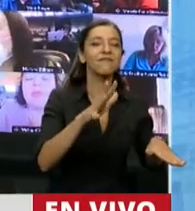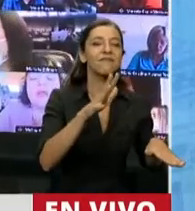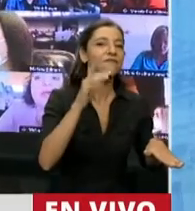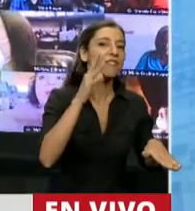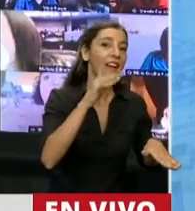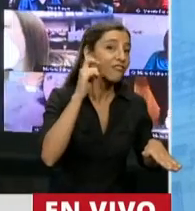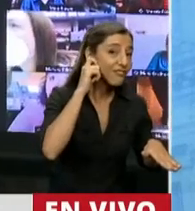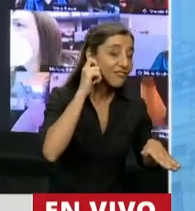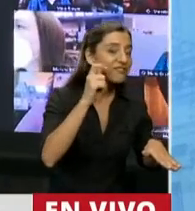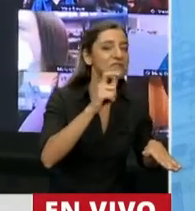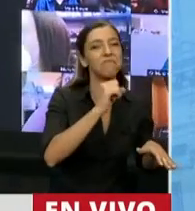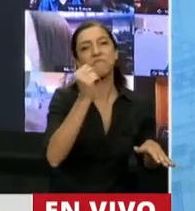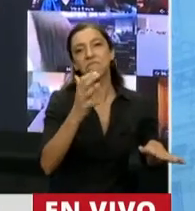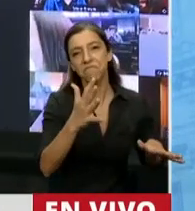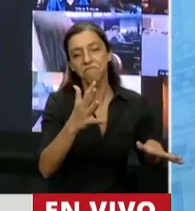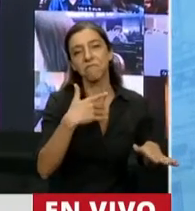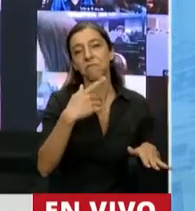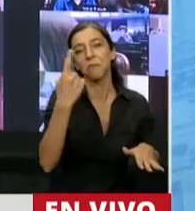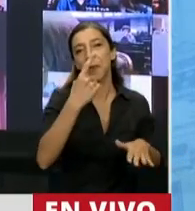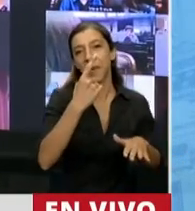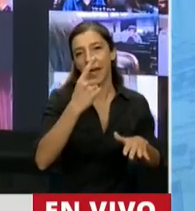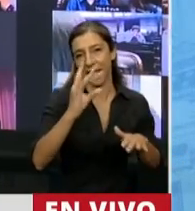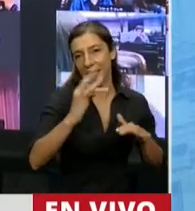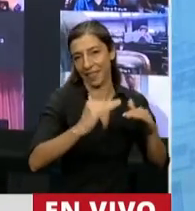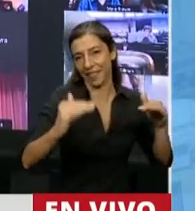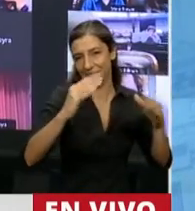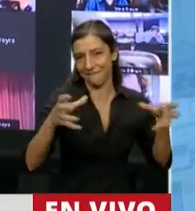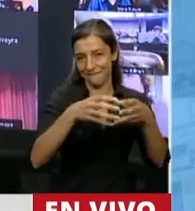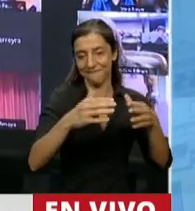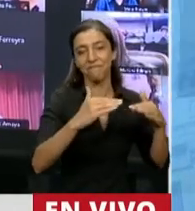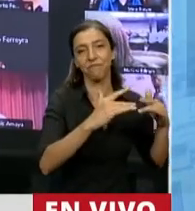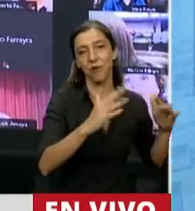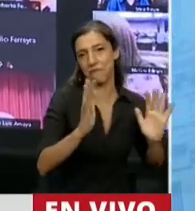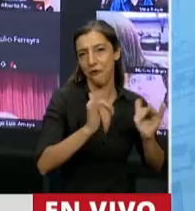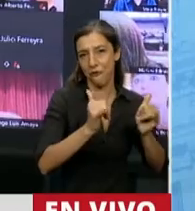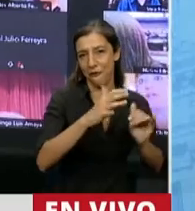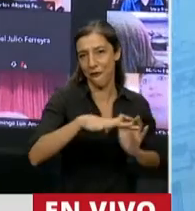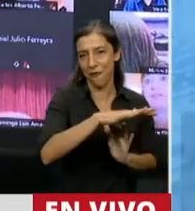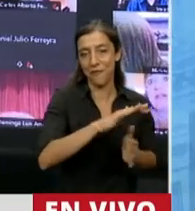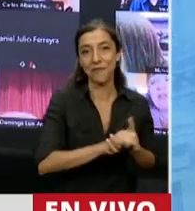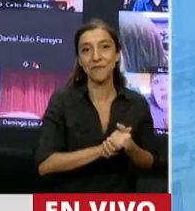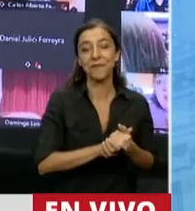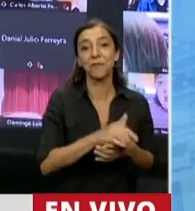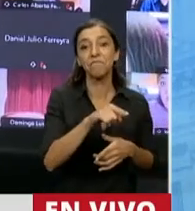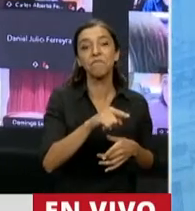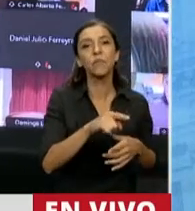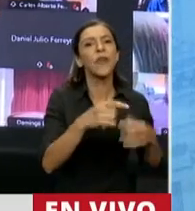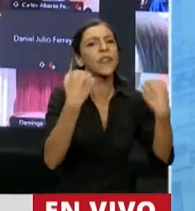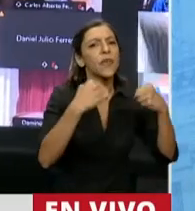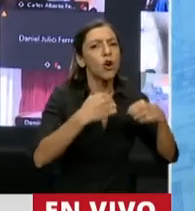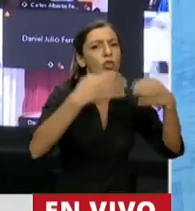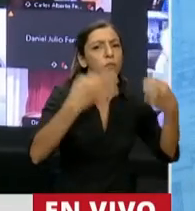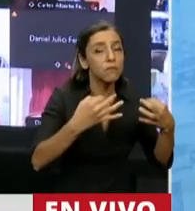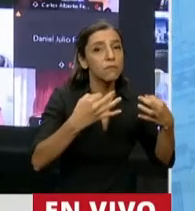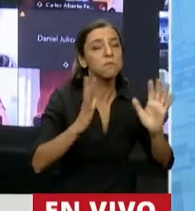años hasta una primera división. En un deporte que nace del fútbol. Era el